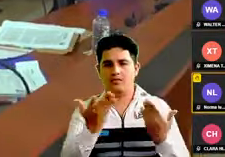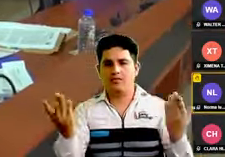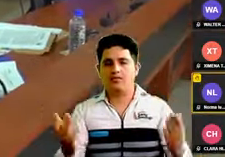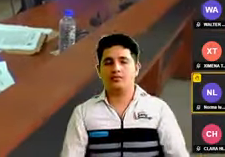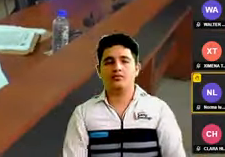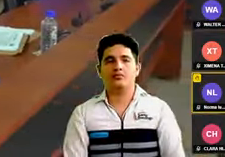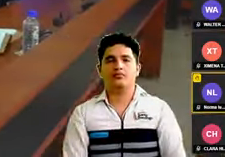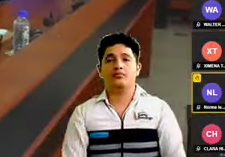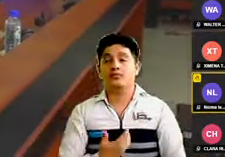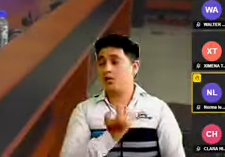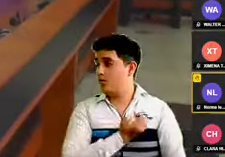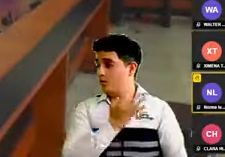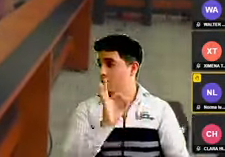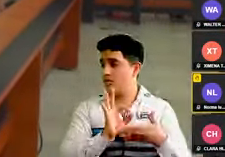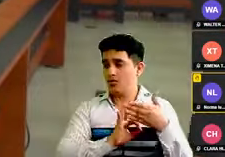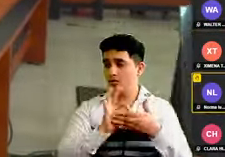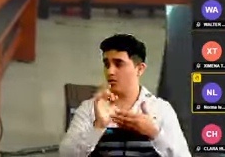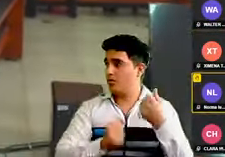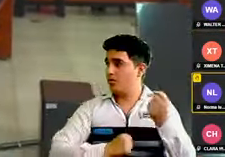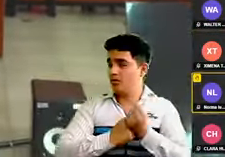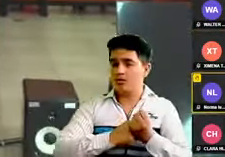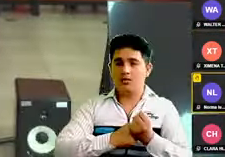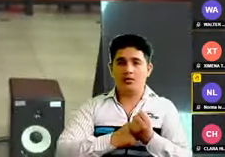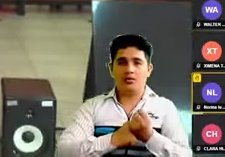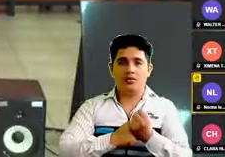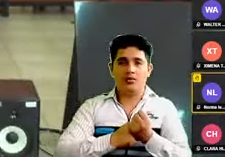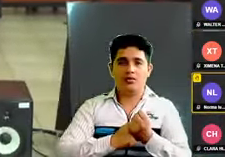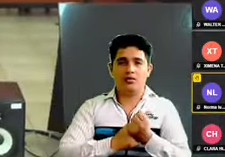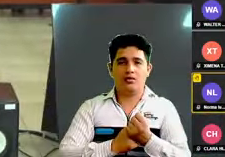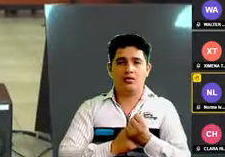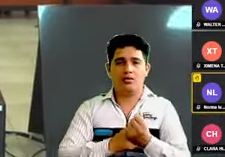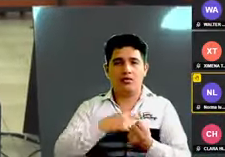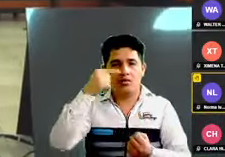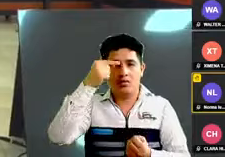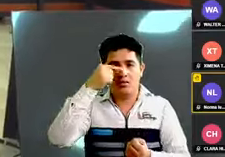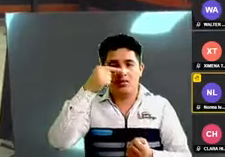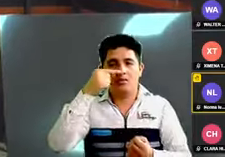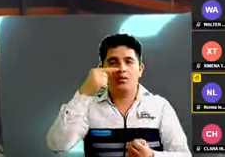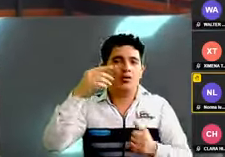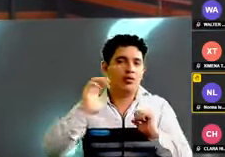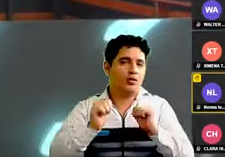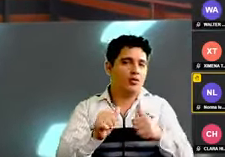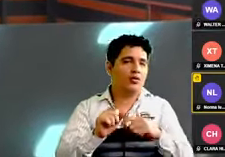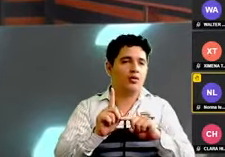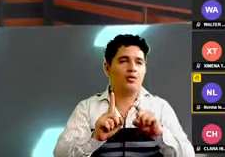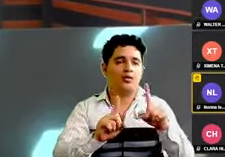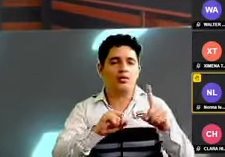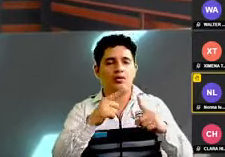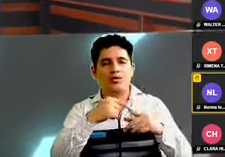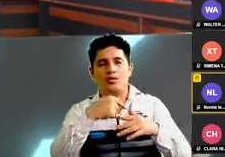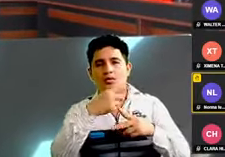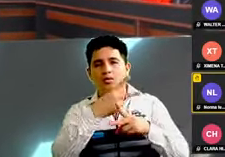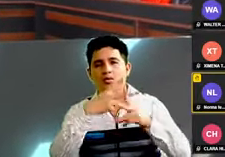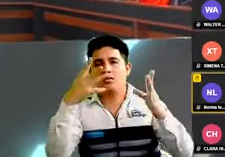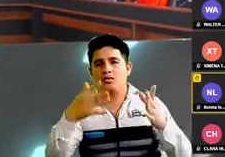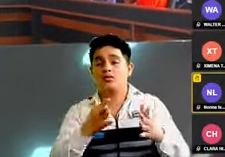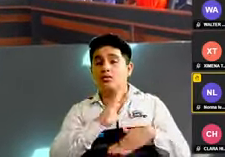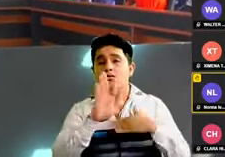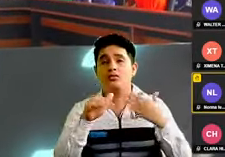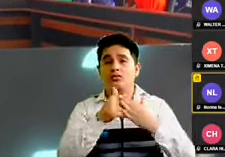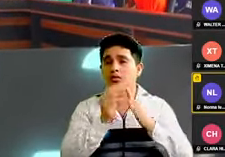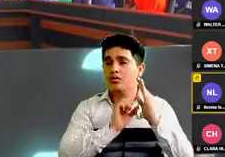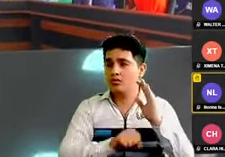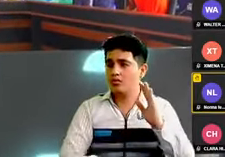una moción presentada y apoyada por el compañero Francisco Garrazacón y otros compañeros concejales. ¿Estuvieron